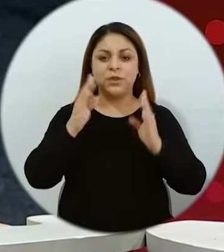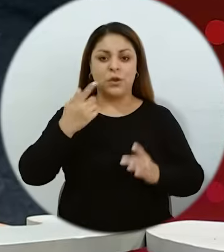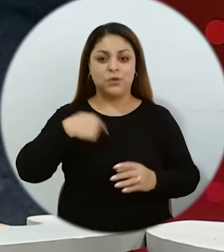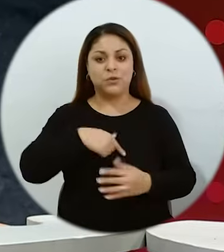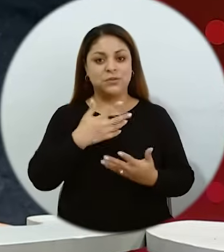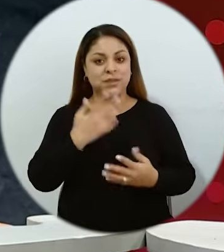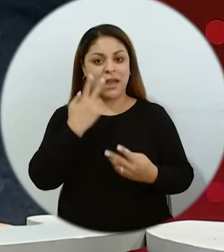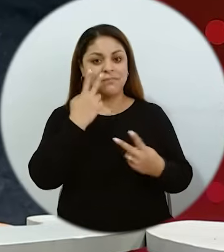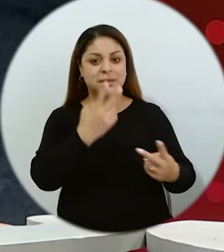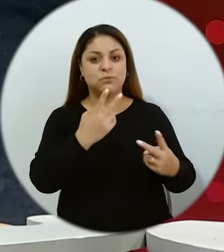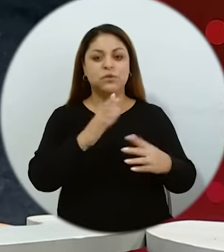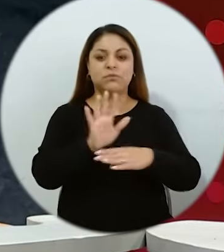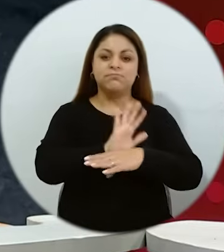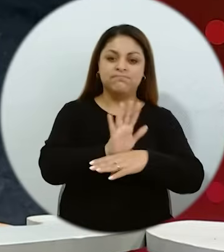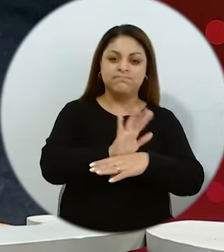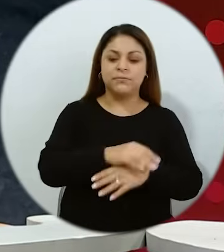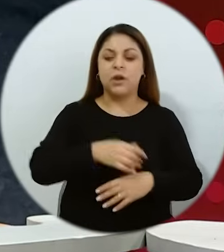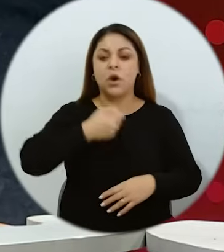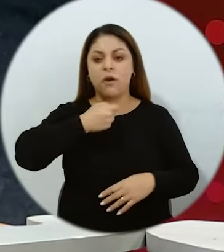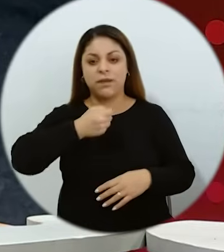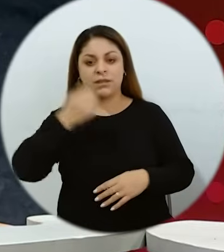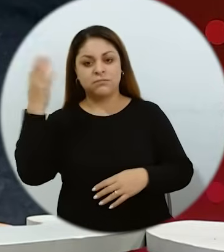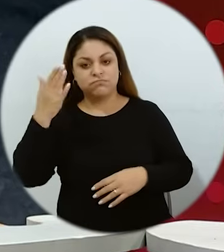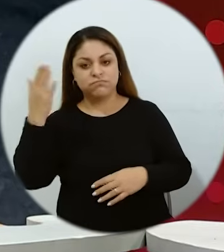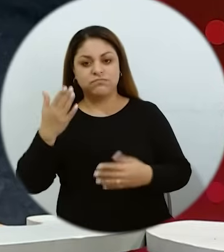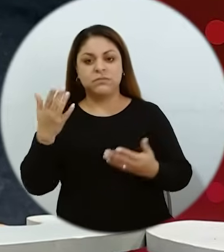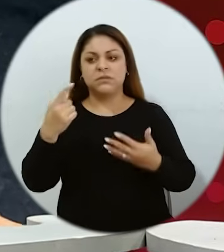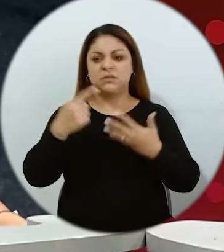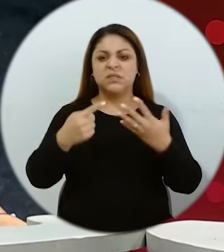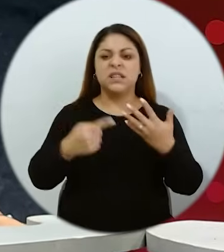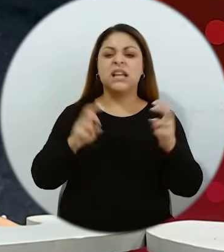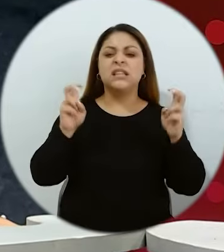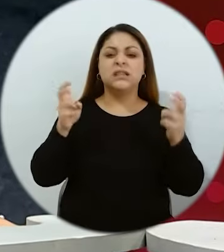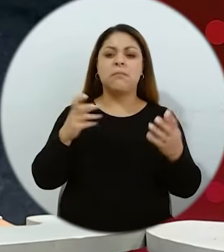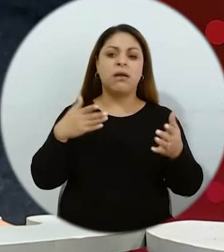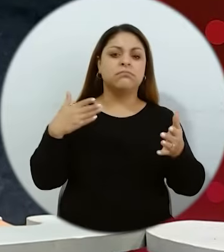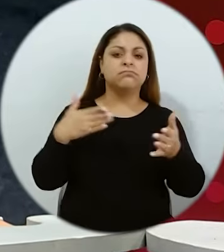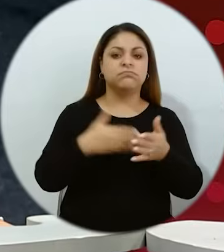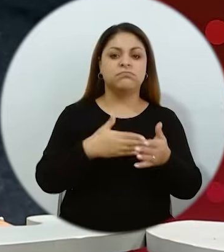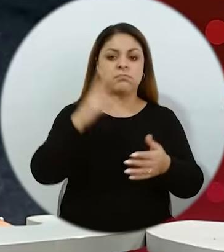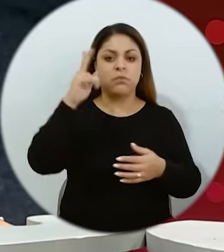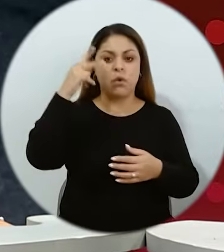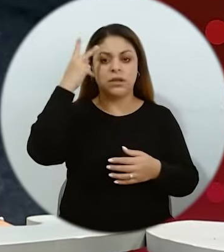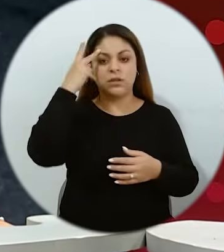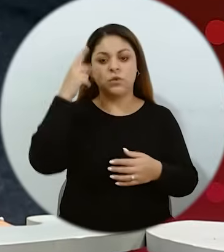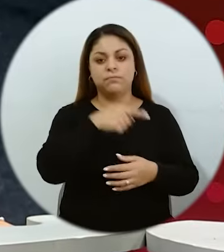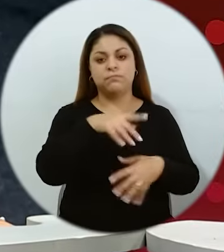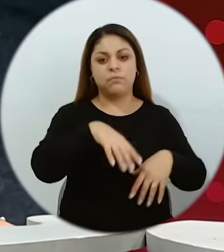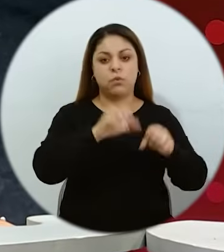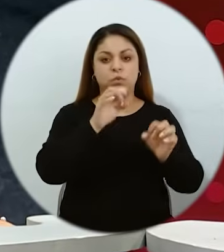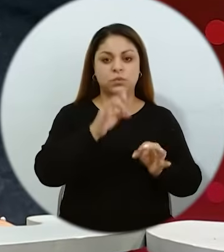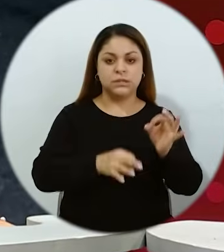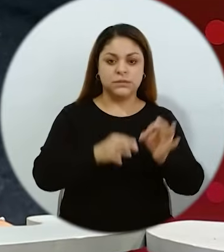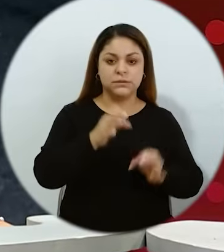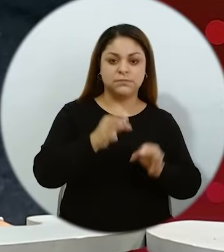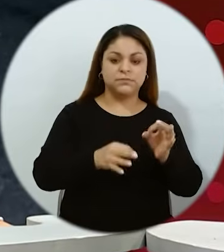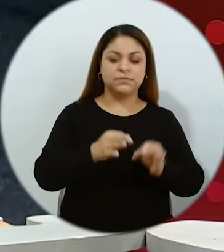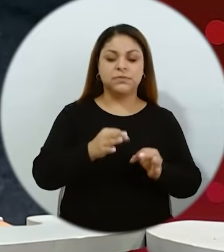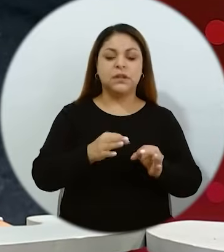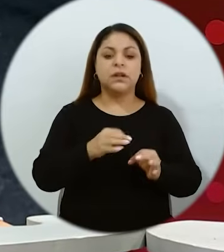vivido, lo hemos visto en los medios, en conferencias de prensa y demás. Es el ataque político al Poder Judicial,